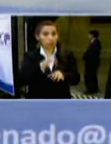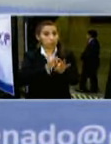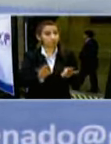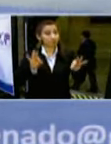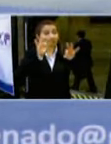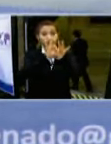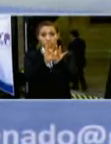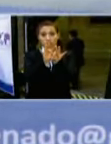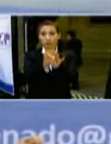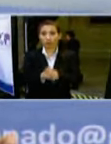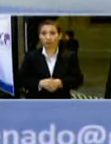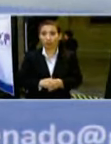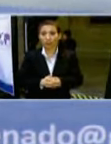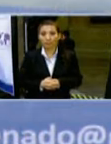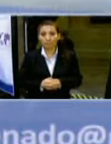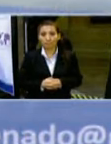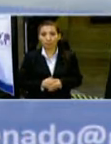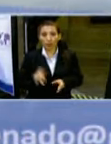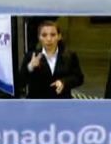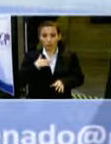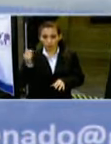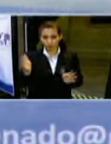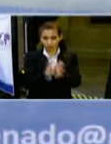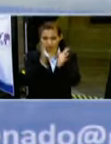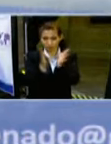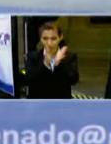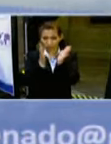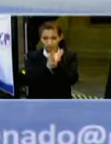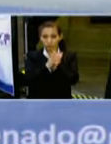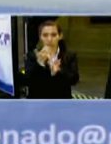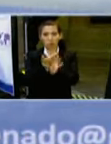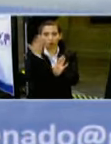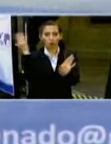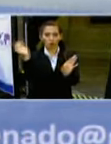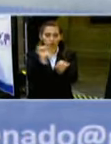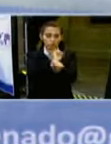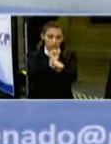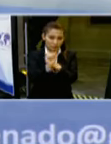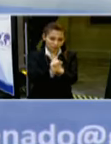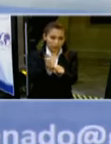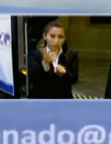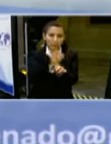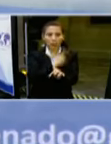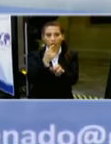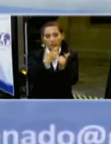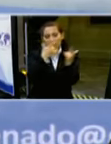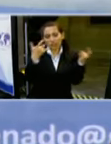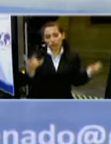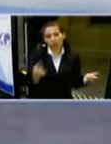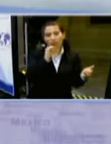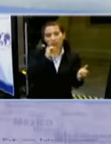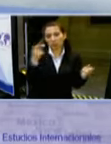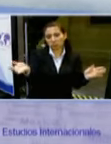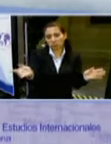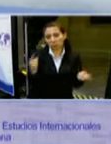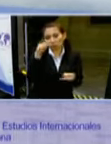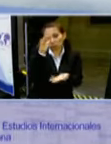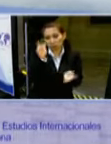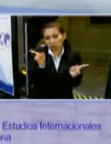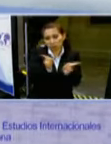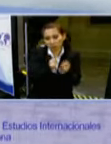naturaleza. Mi participación aquí va a ser bastante modesta debido a que mi trayectoria también lo es,